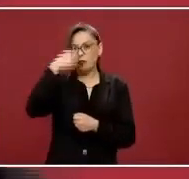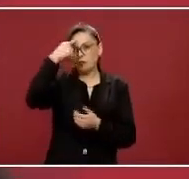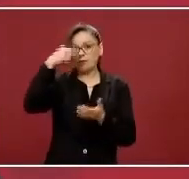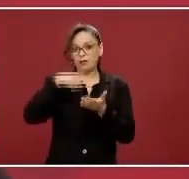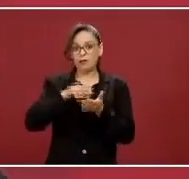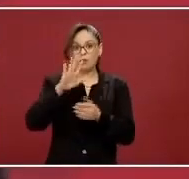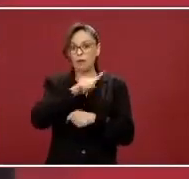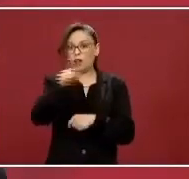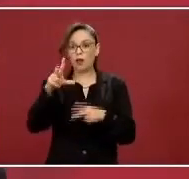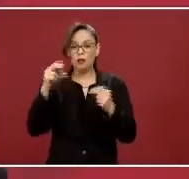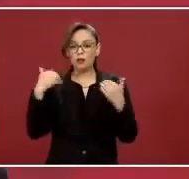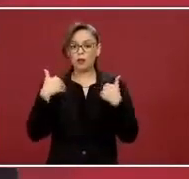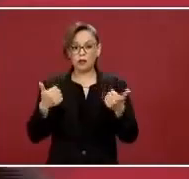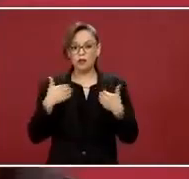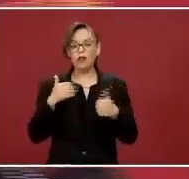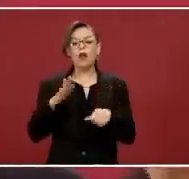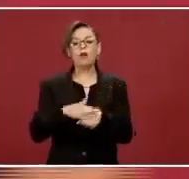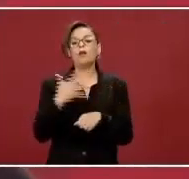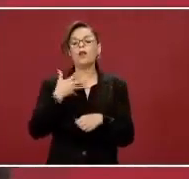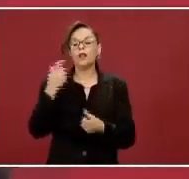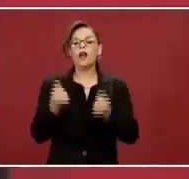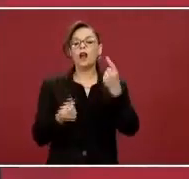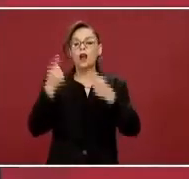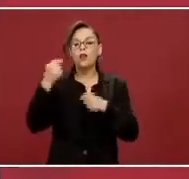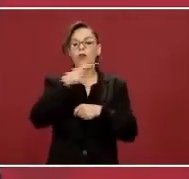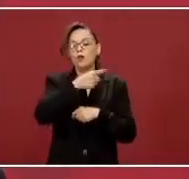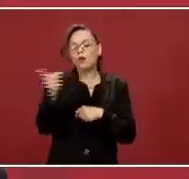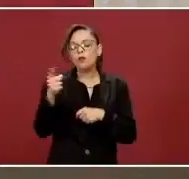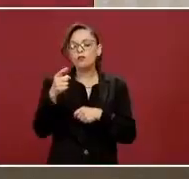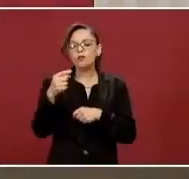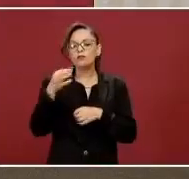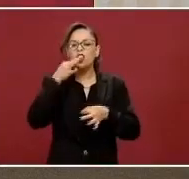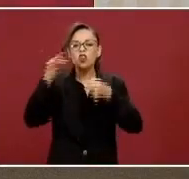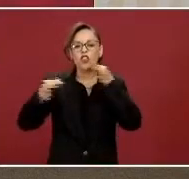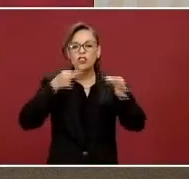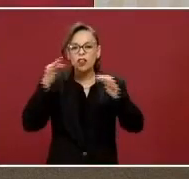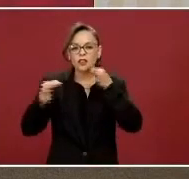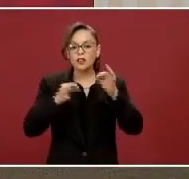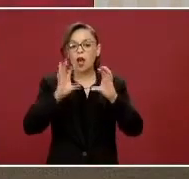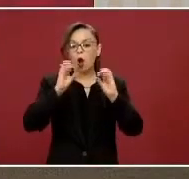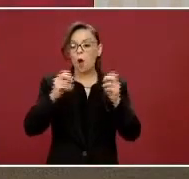es que todavía en algunos medios noticiosos o incluso en comentarios directos de la sociedad